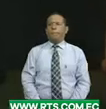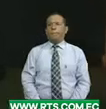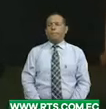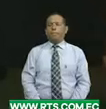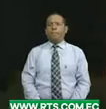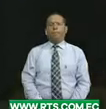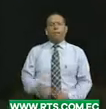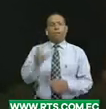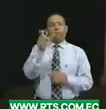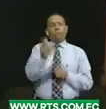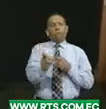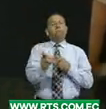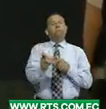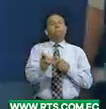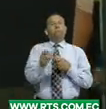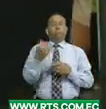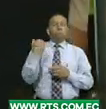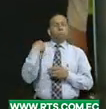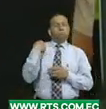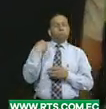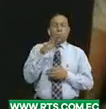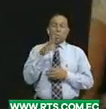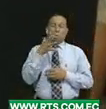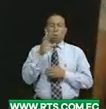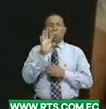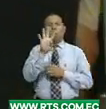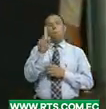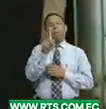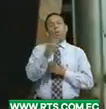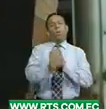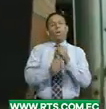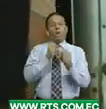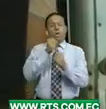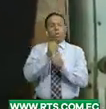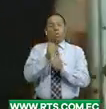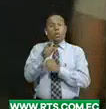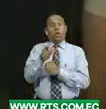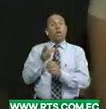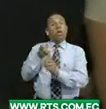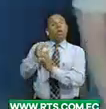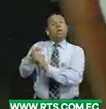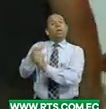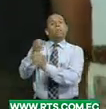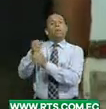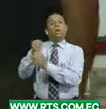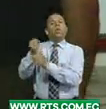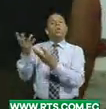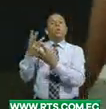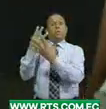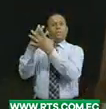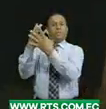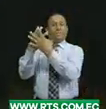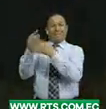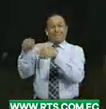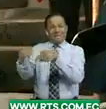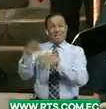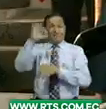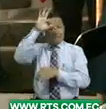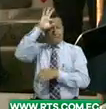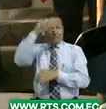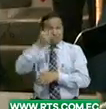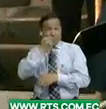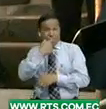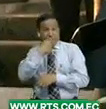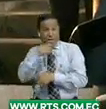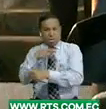El occiso tenía aproximadamente 41 años de edad. Laboraba en el área farmacéutica de la penitenciaría del litoral. Una